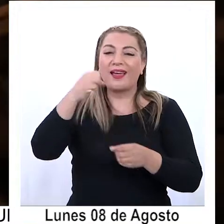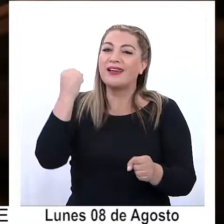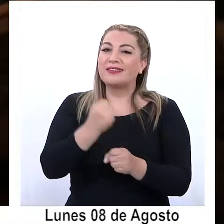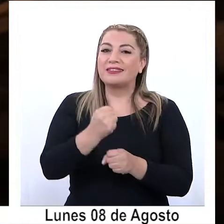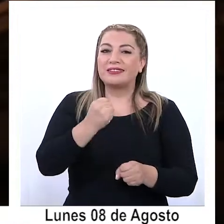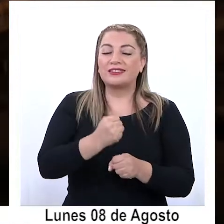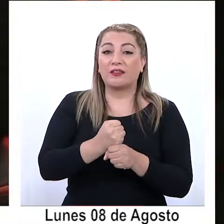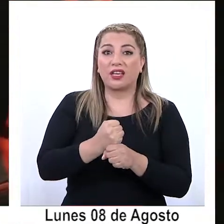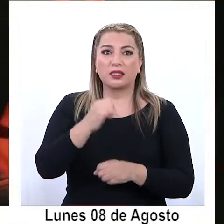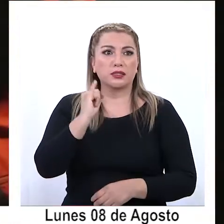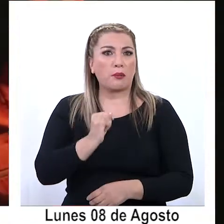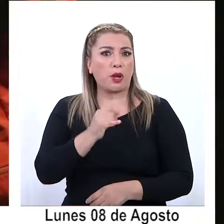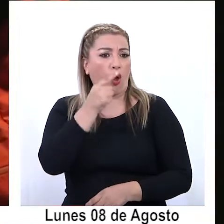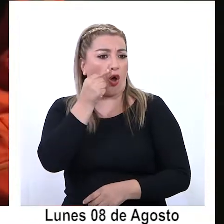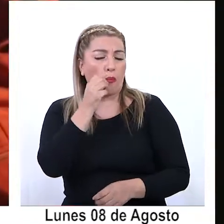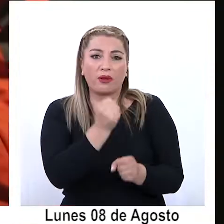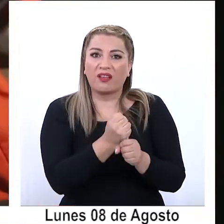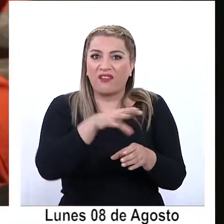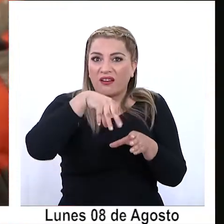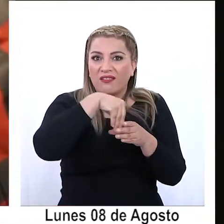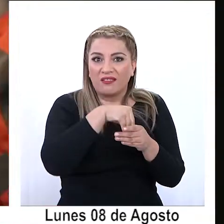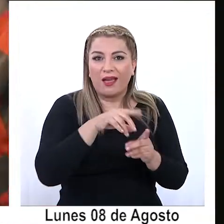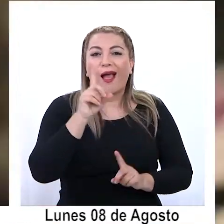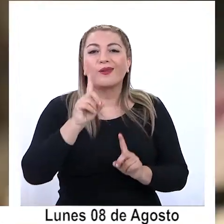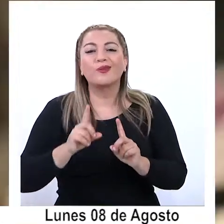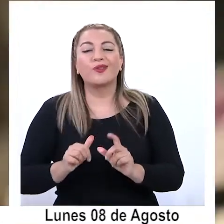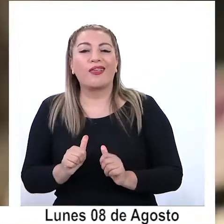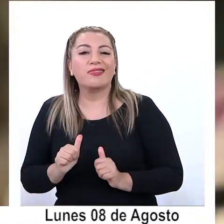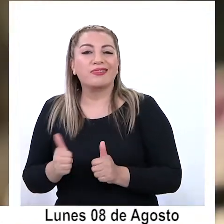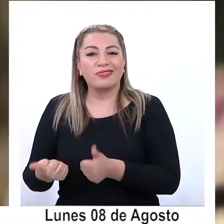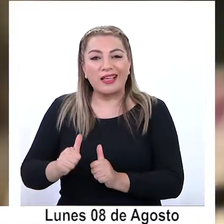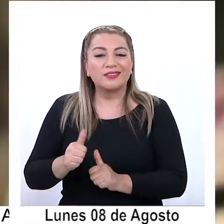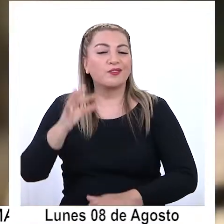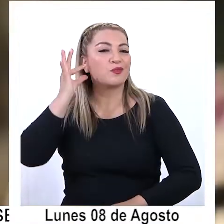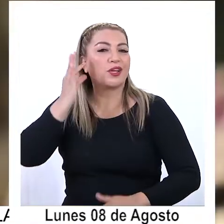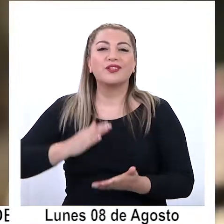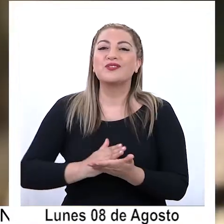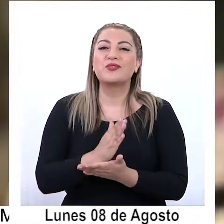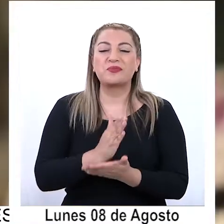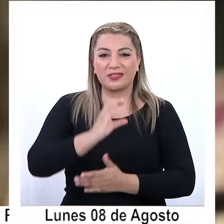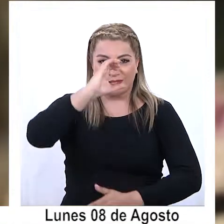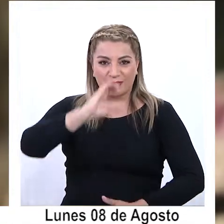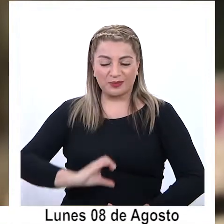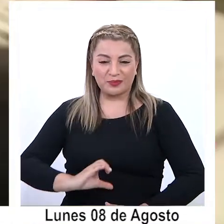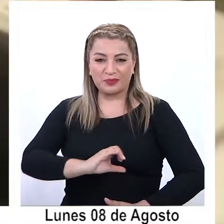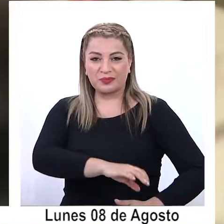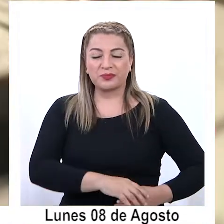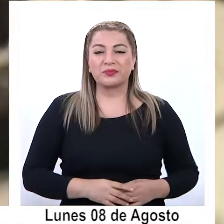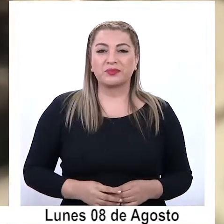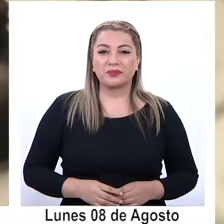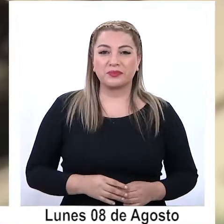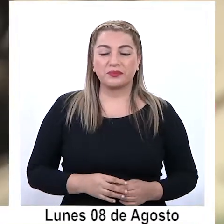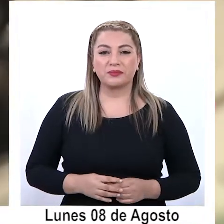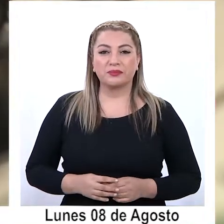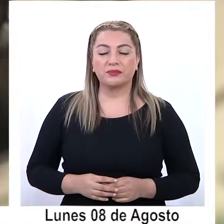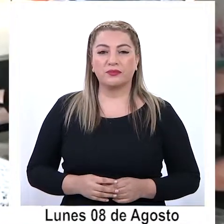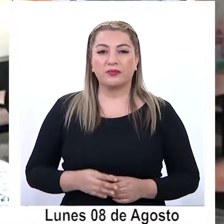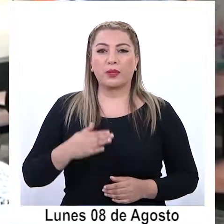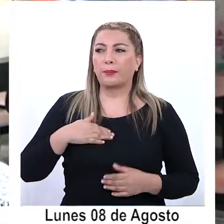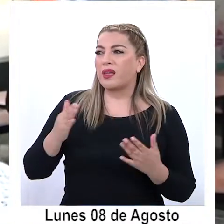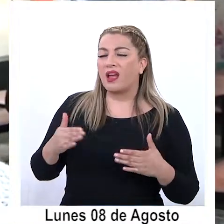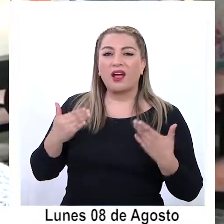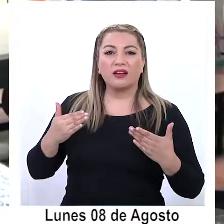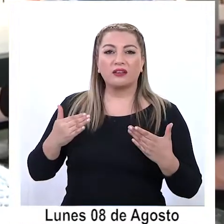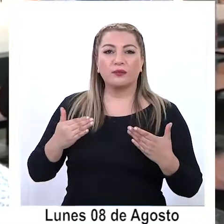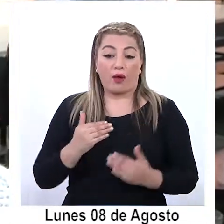industria masculinizada son algunos de los desafíos de las mujeres que iniciaron la capacitación. Mi motivación